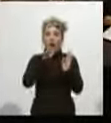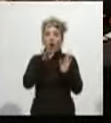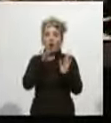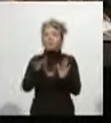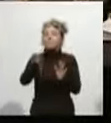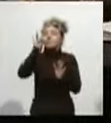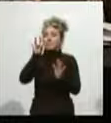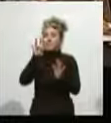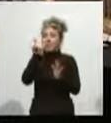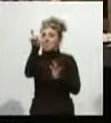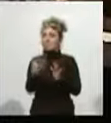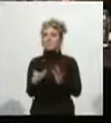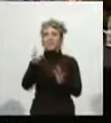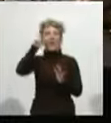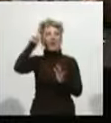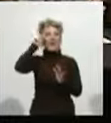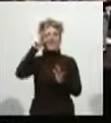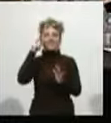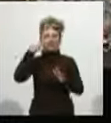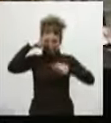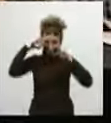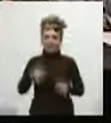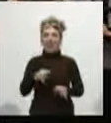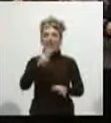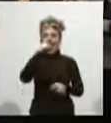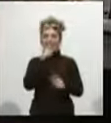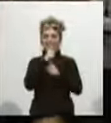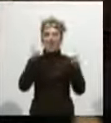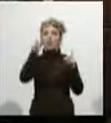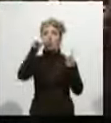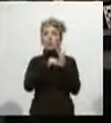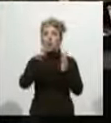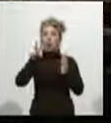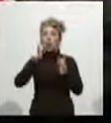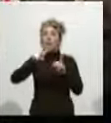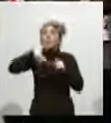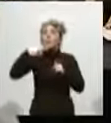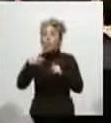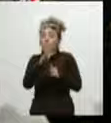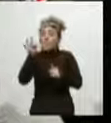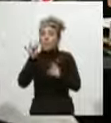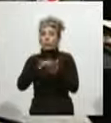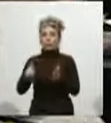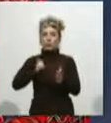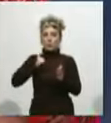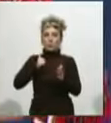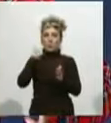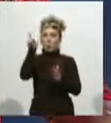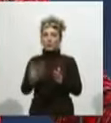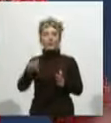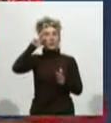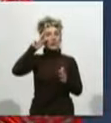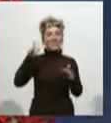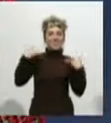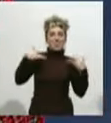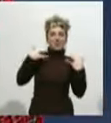el 2012. Y ya saben que además vamos a tener oportunidad de elegir al drag simpatía, que es una novedad y